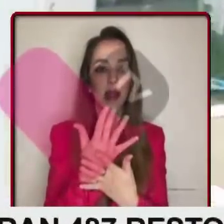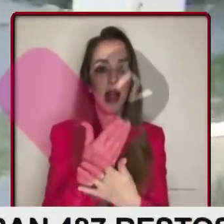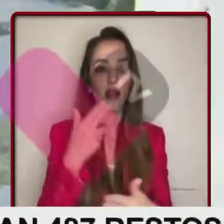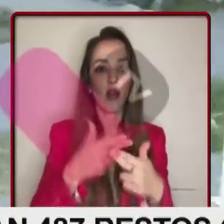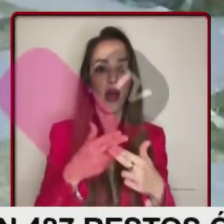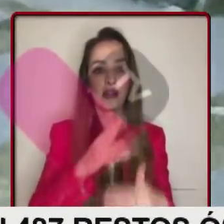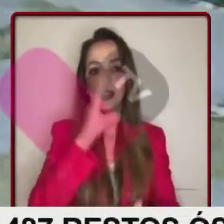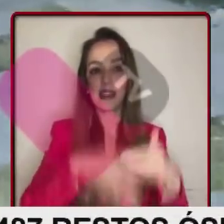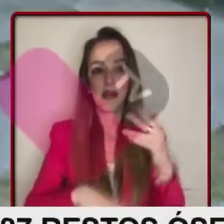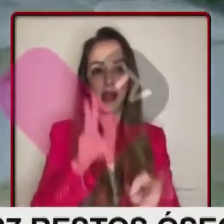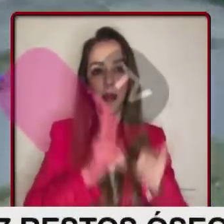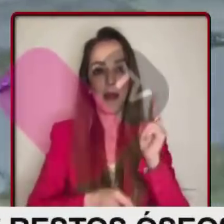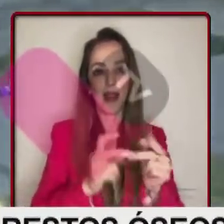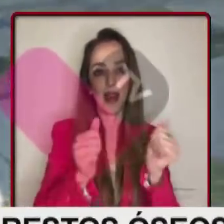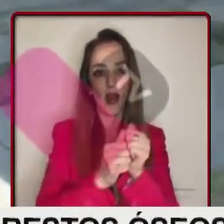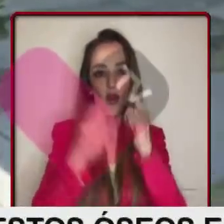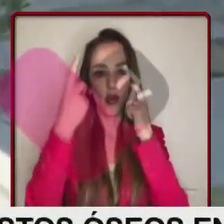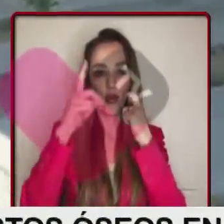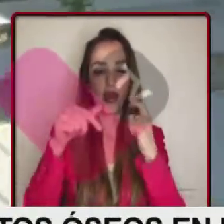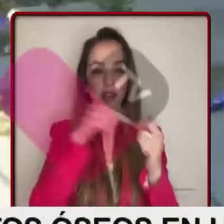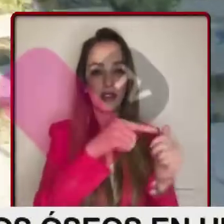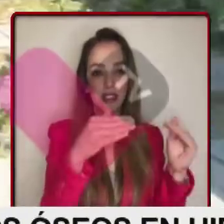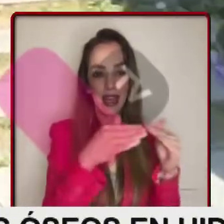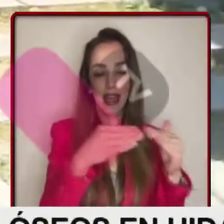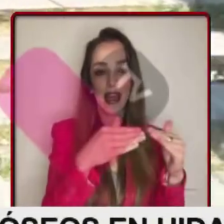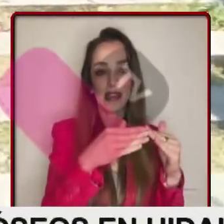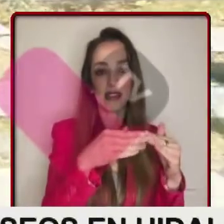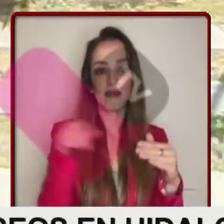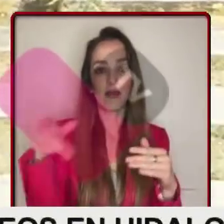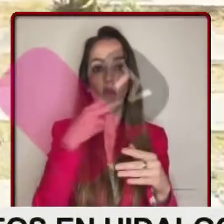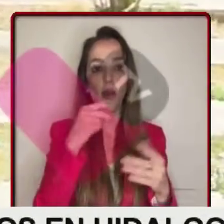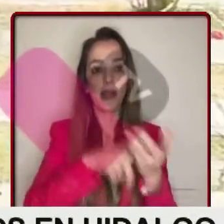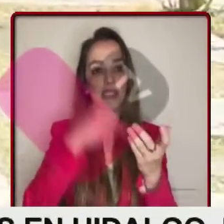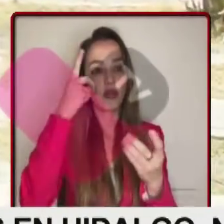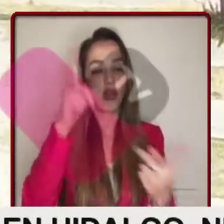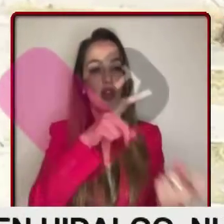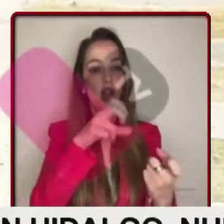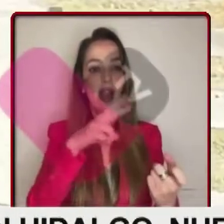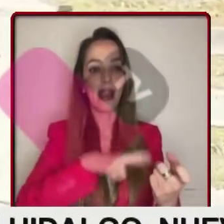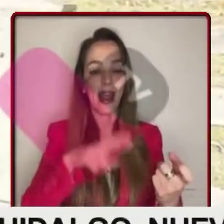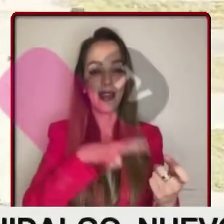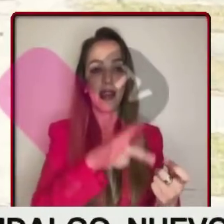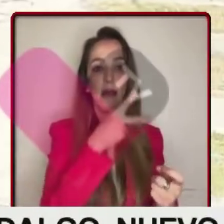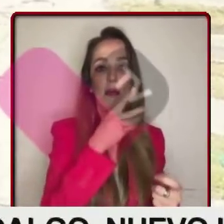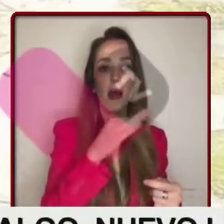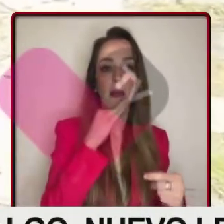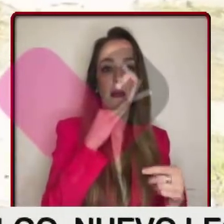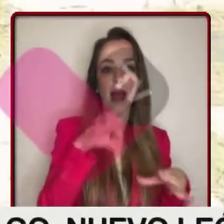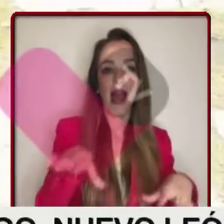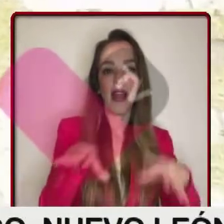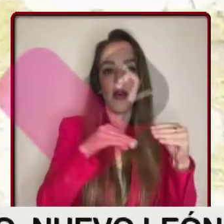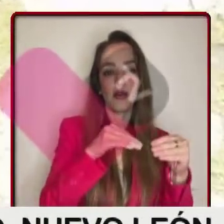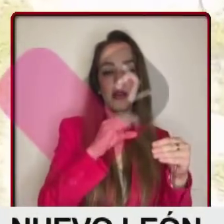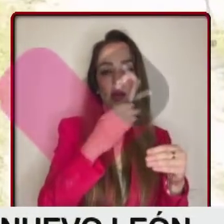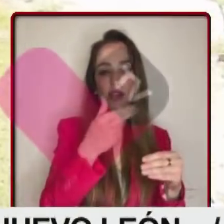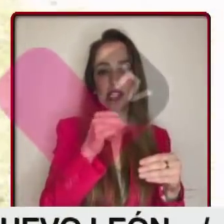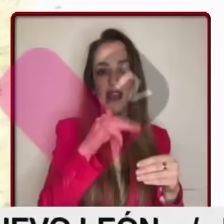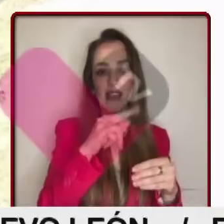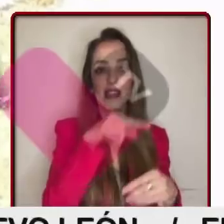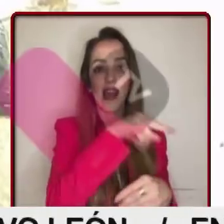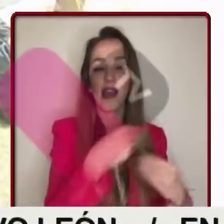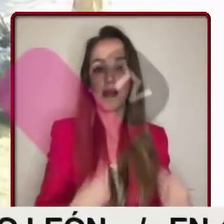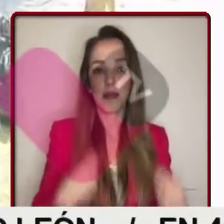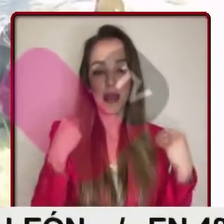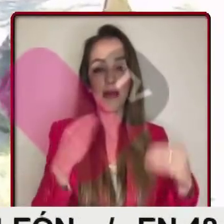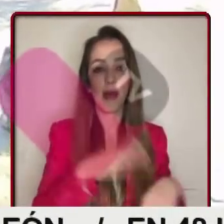con los dueños de la propiedad para entonces ya ellos poder acercarnos. Nos comentaba a Gaby que la respuesta de la Fiscalía del Estado